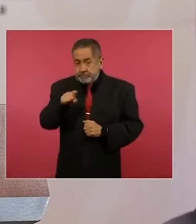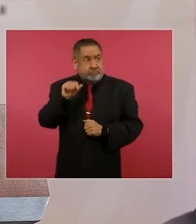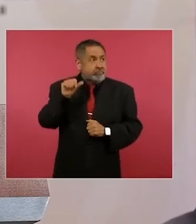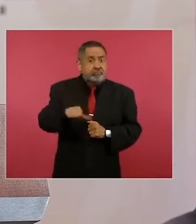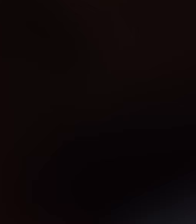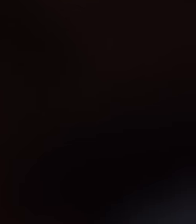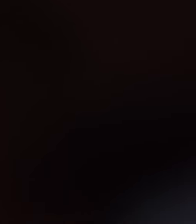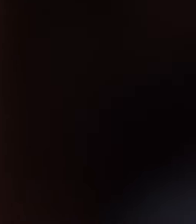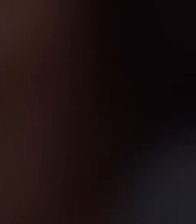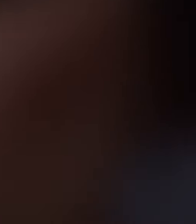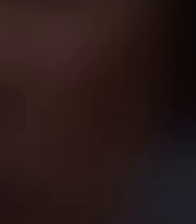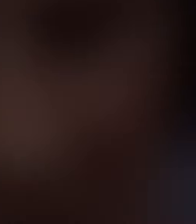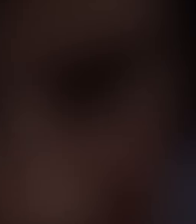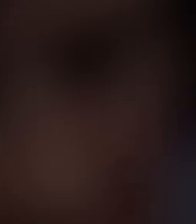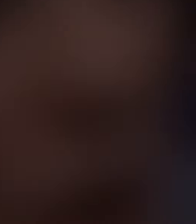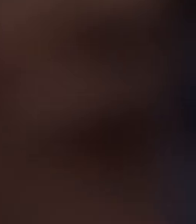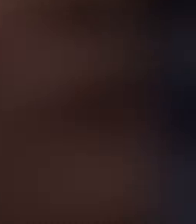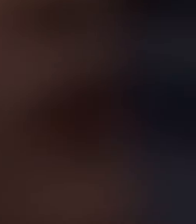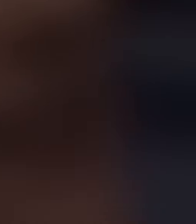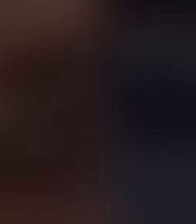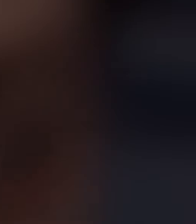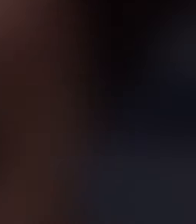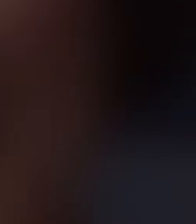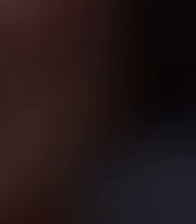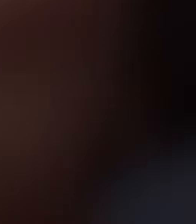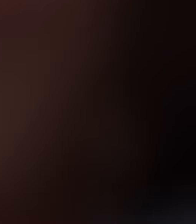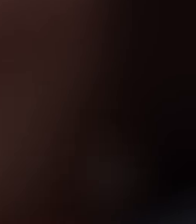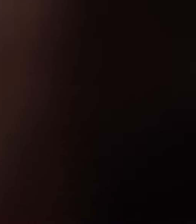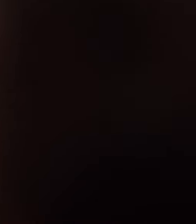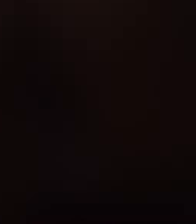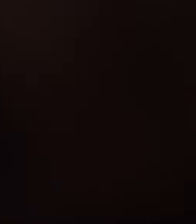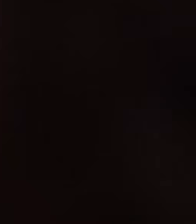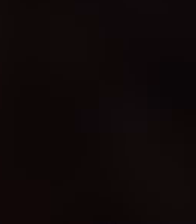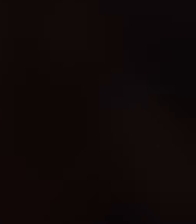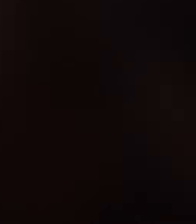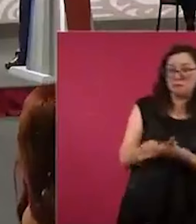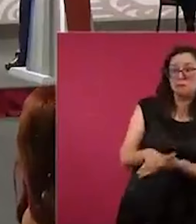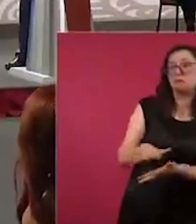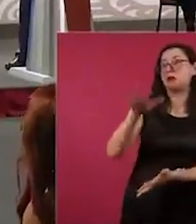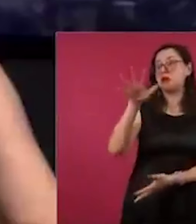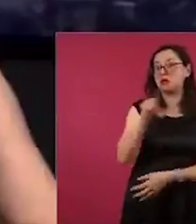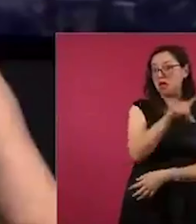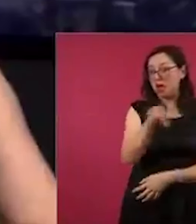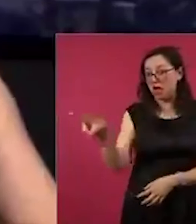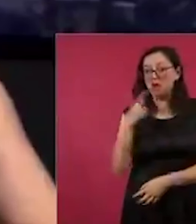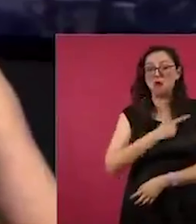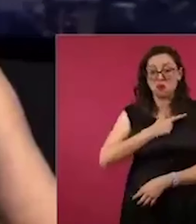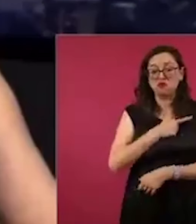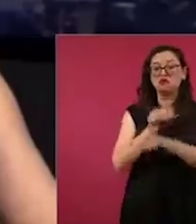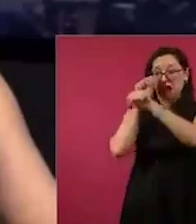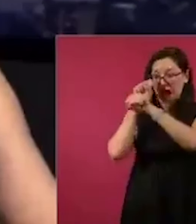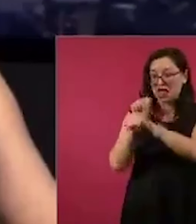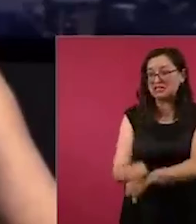de la periodista Denise Dresser tras la victoria de Claudia Sheinbaum como la primera presidenta de México. Durante su conferencia matutina del 5 de junio,